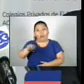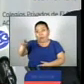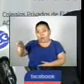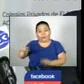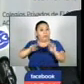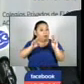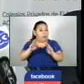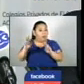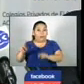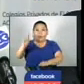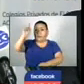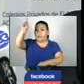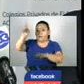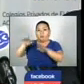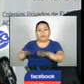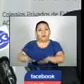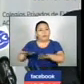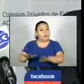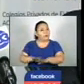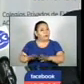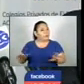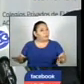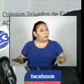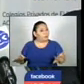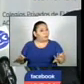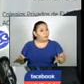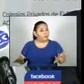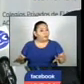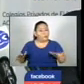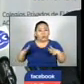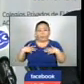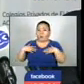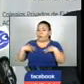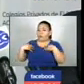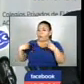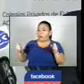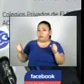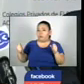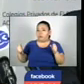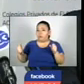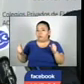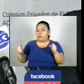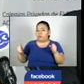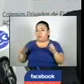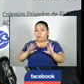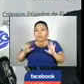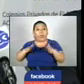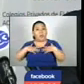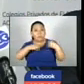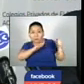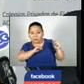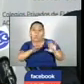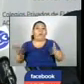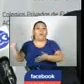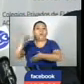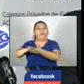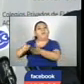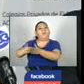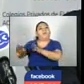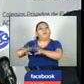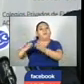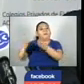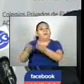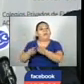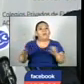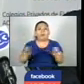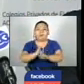casos, gracias a Dios, han salido de la emergencia y se han logrado incorporar de nuevo al proceso. No